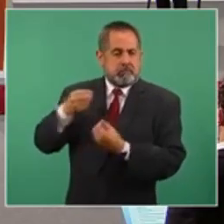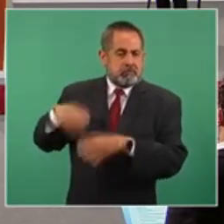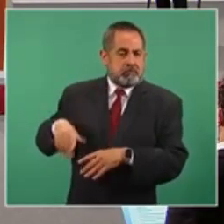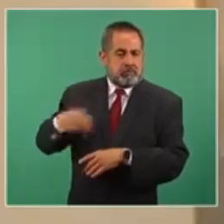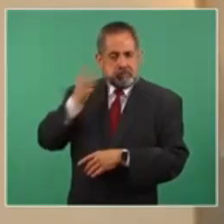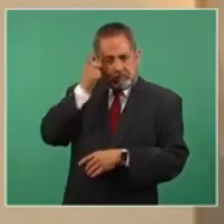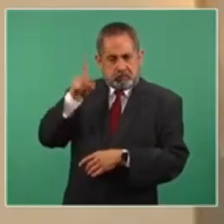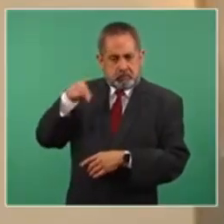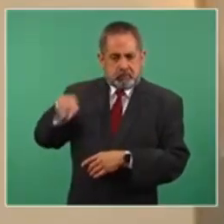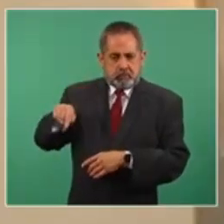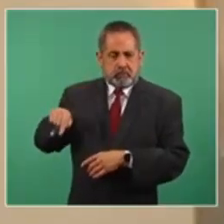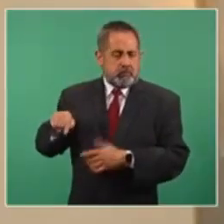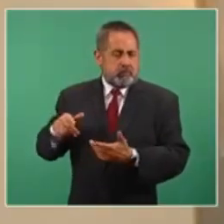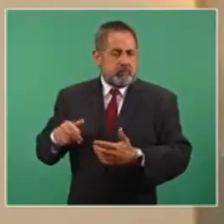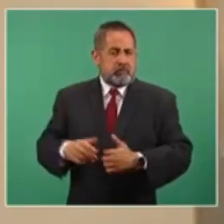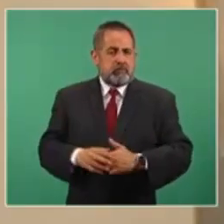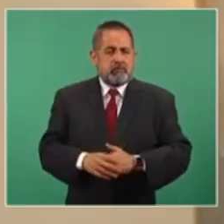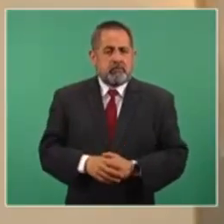un